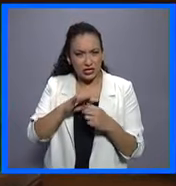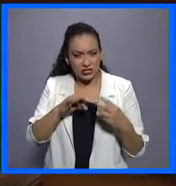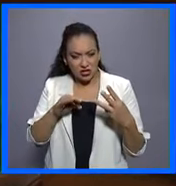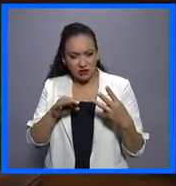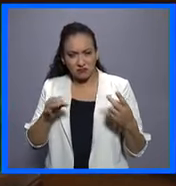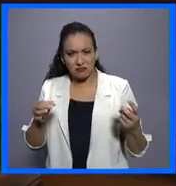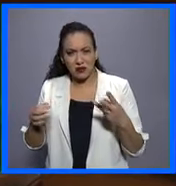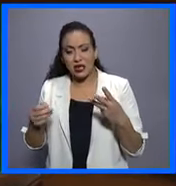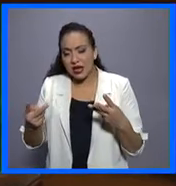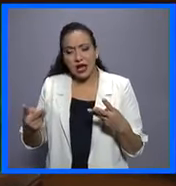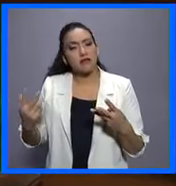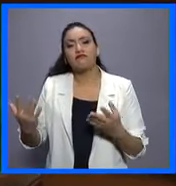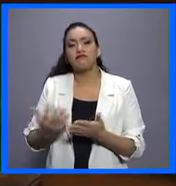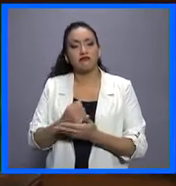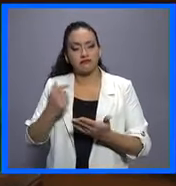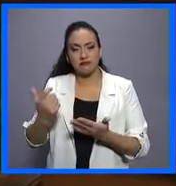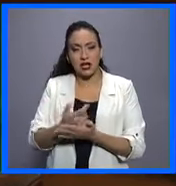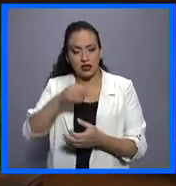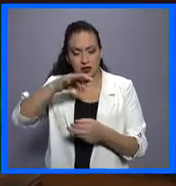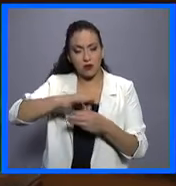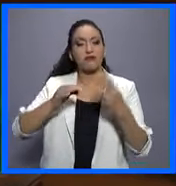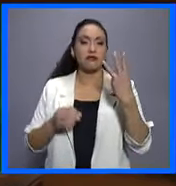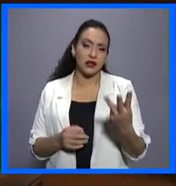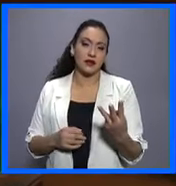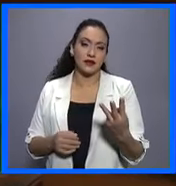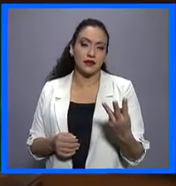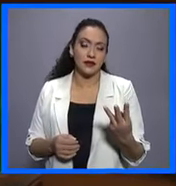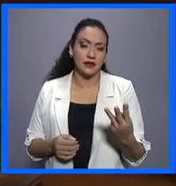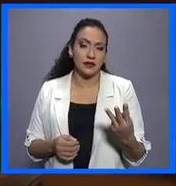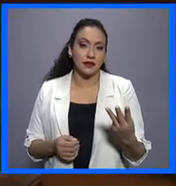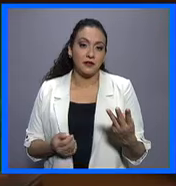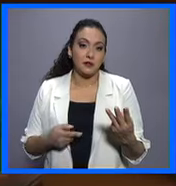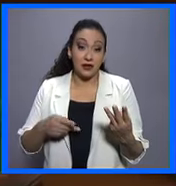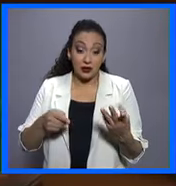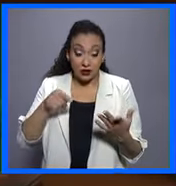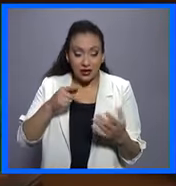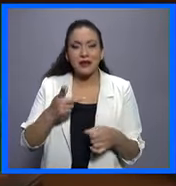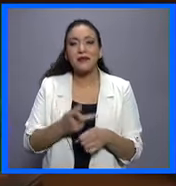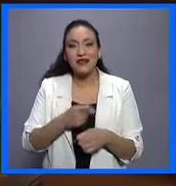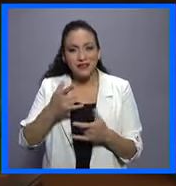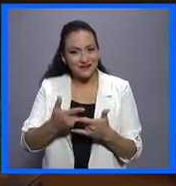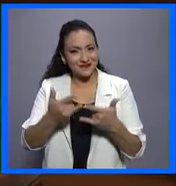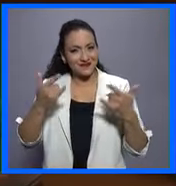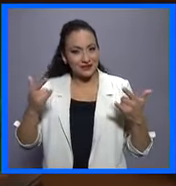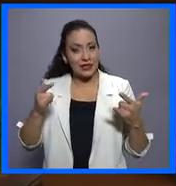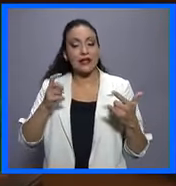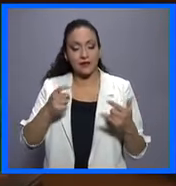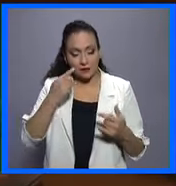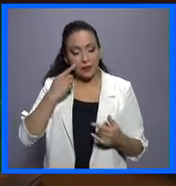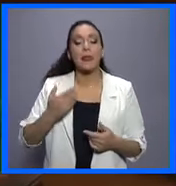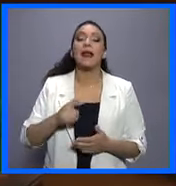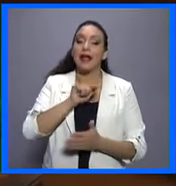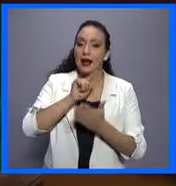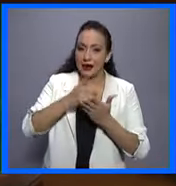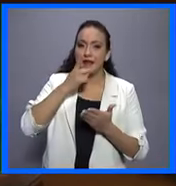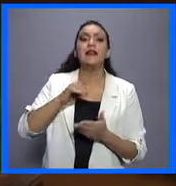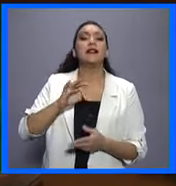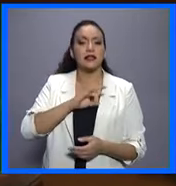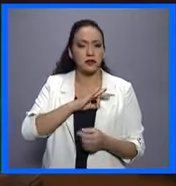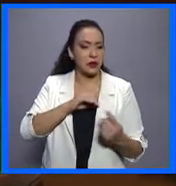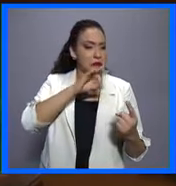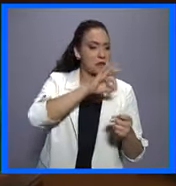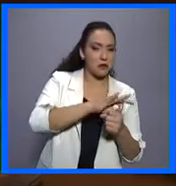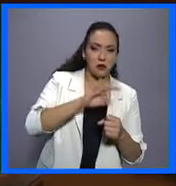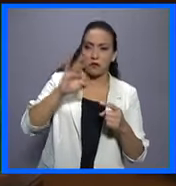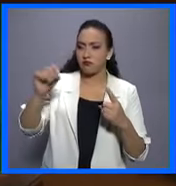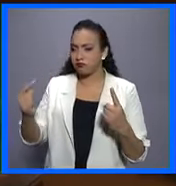voto de calidad en virtud de que esa actuación se dio al momento de fallar el asunto y con ello